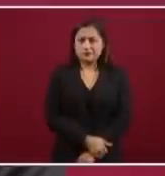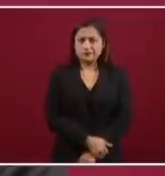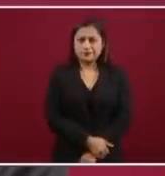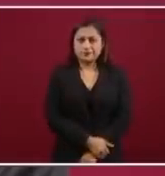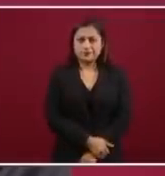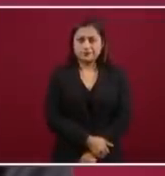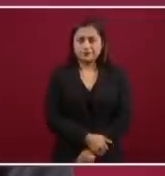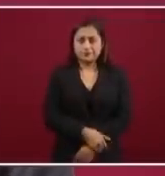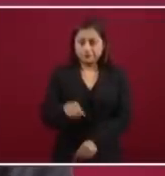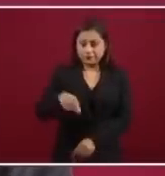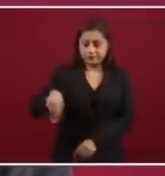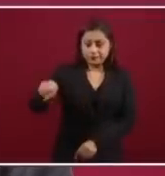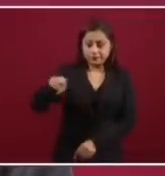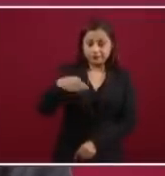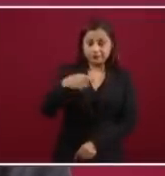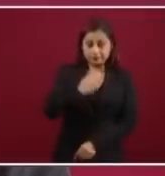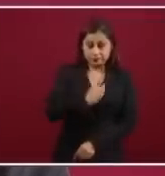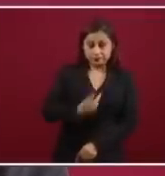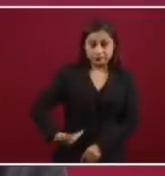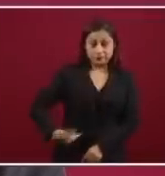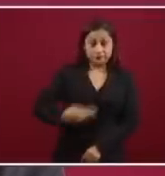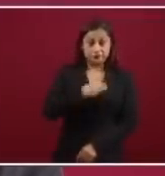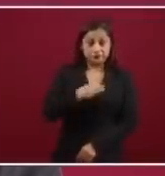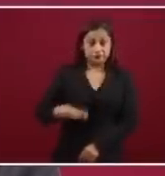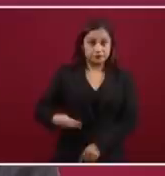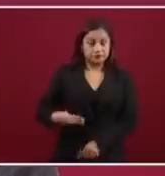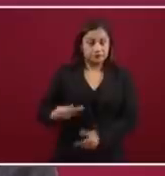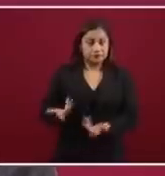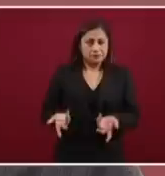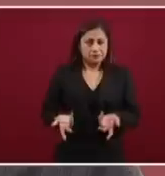los presidentes municipales.